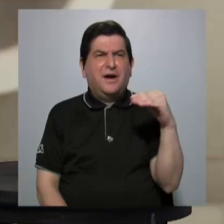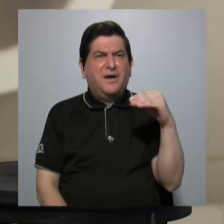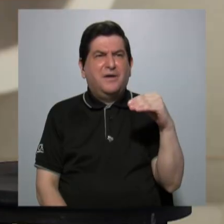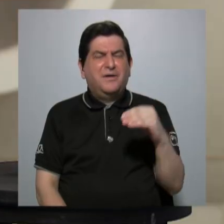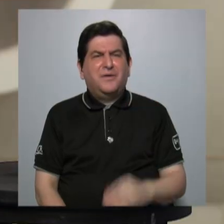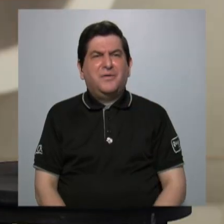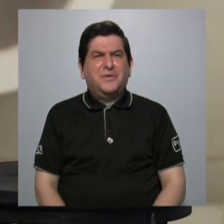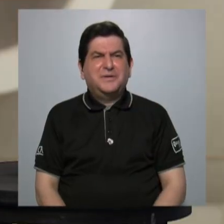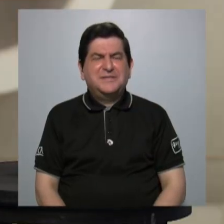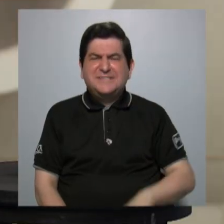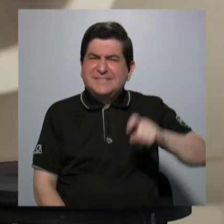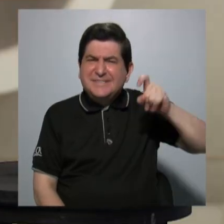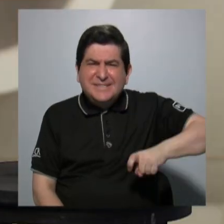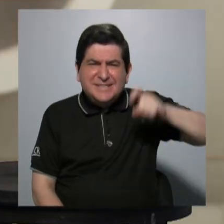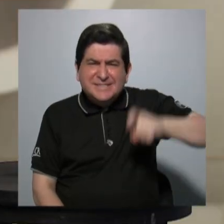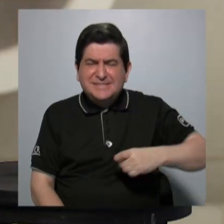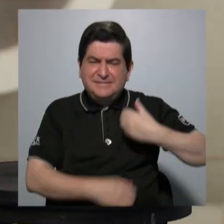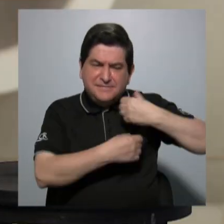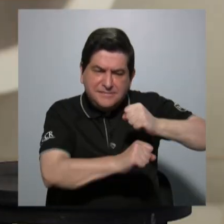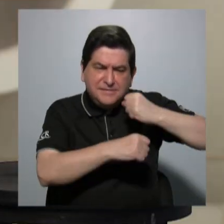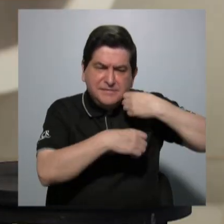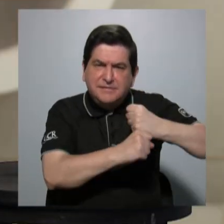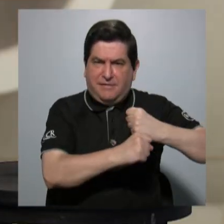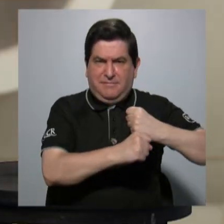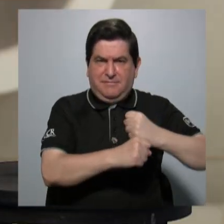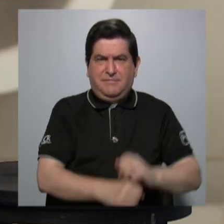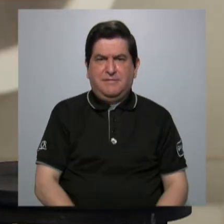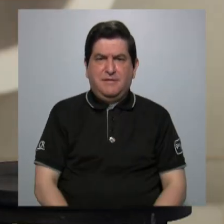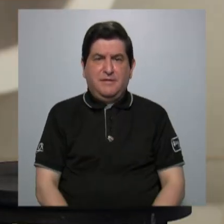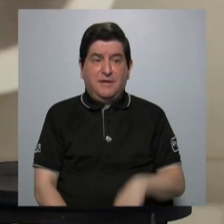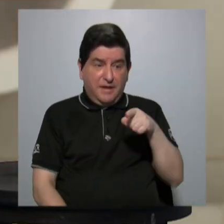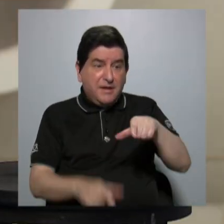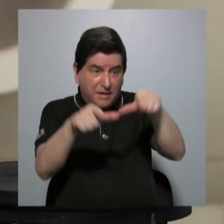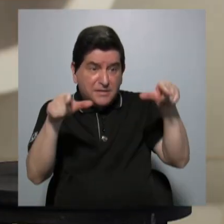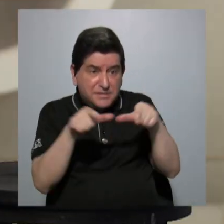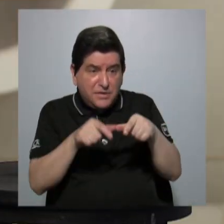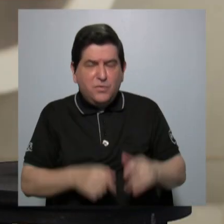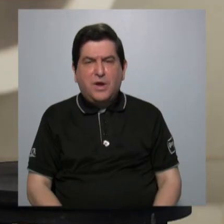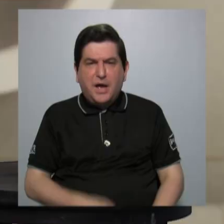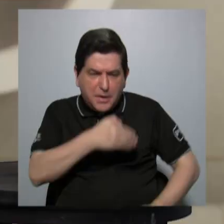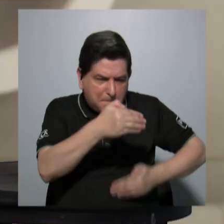o obliga a que los municipios, ¿verdad?